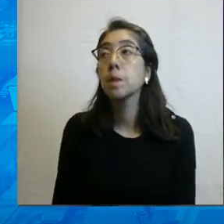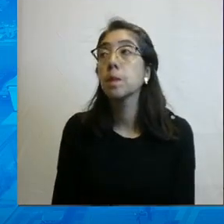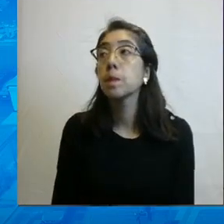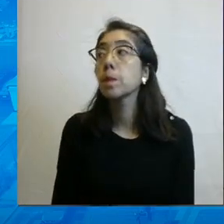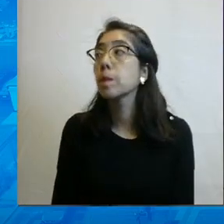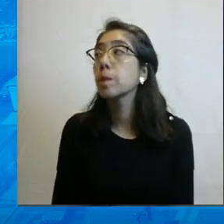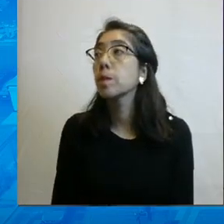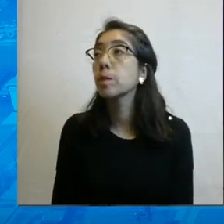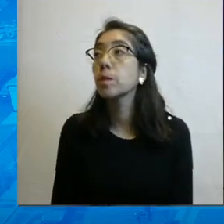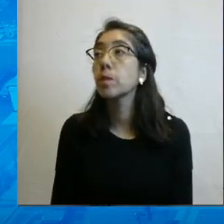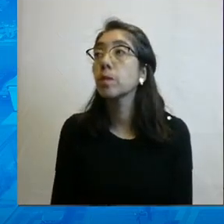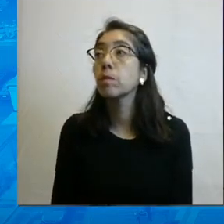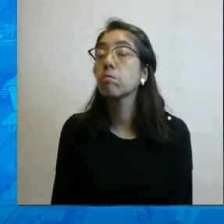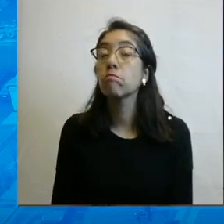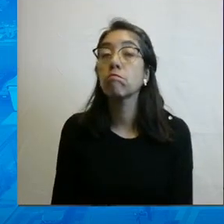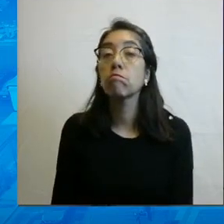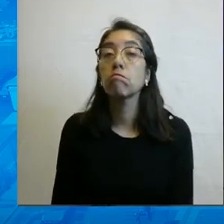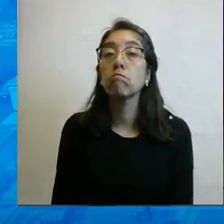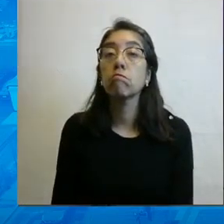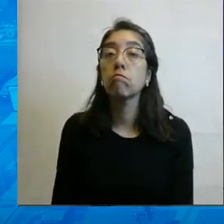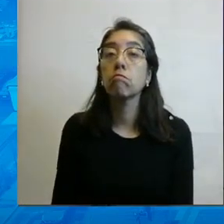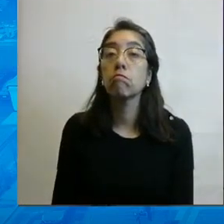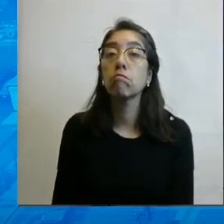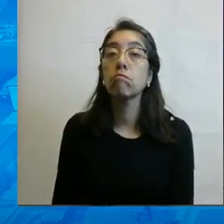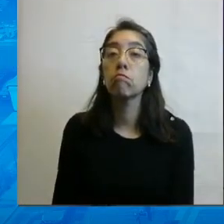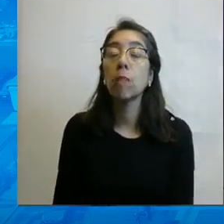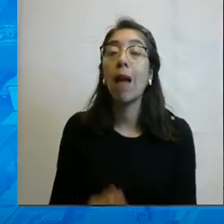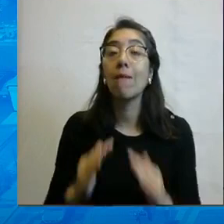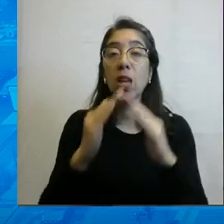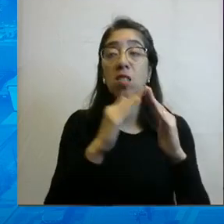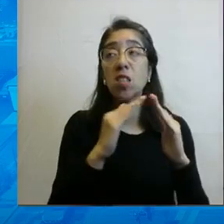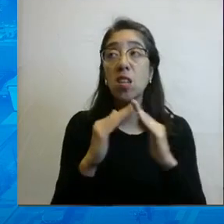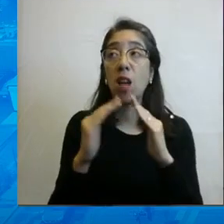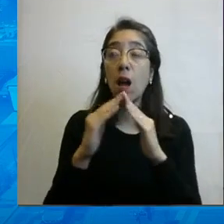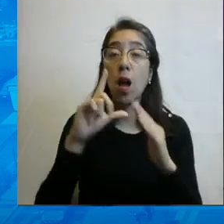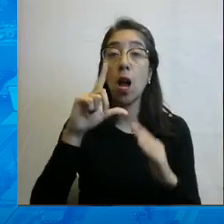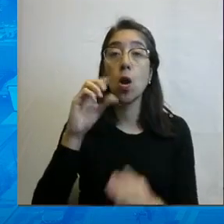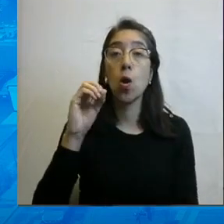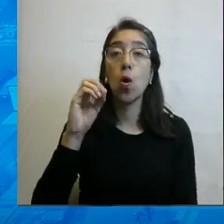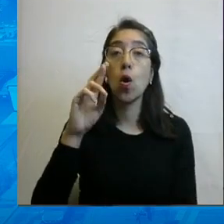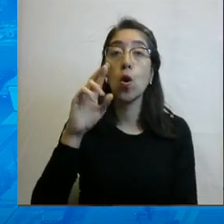Lorena Rojas estará por ahí, la vecina.